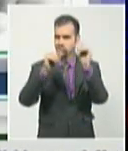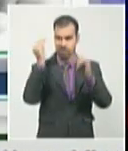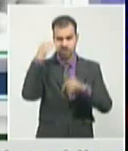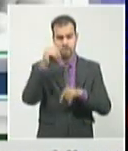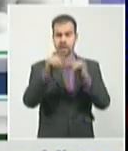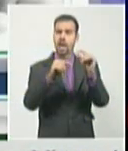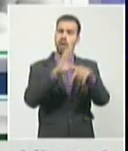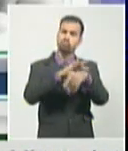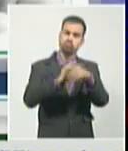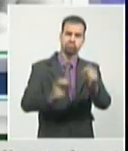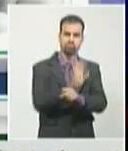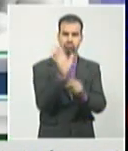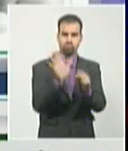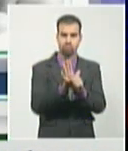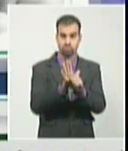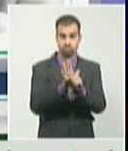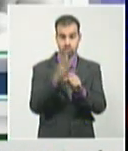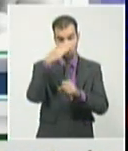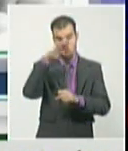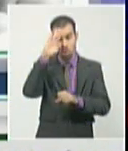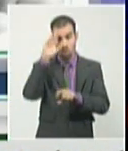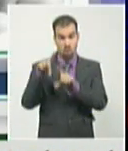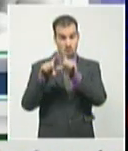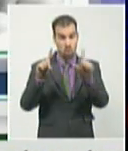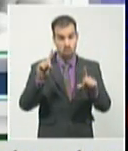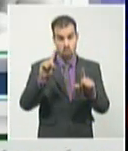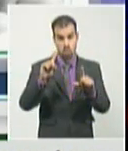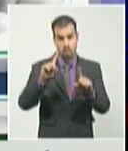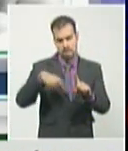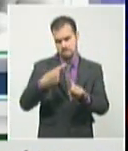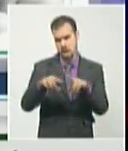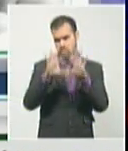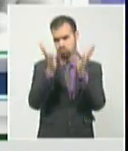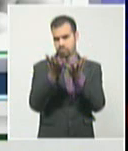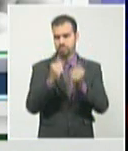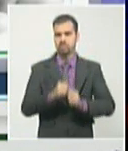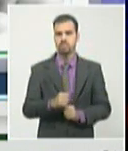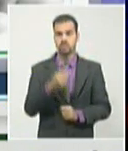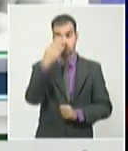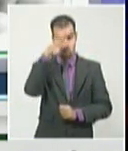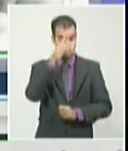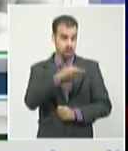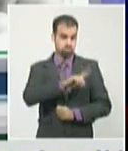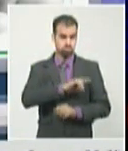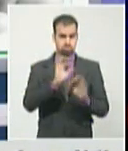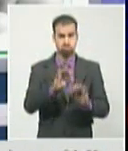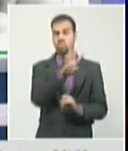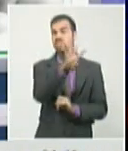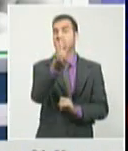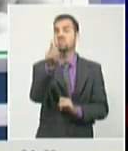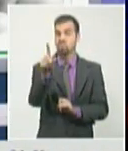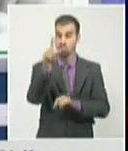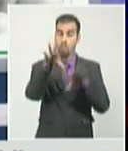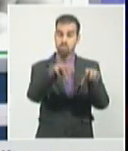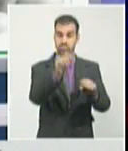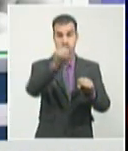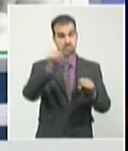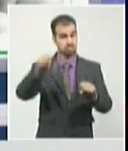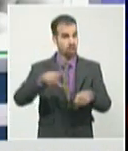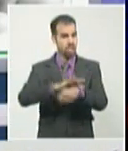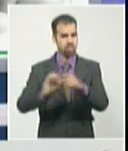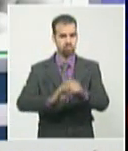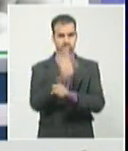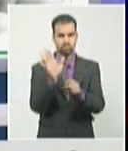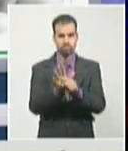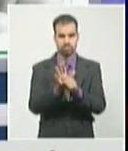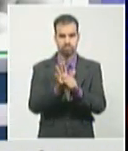2 cuba y el registro 431 nuevos casos positivos a lakovic 19 de este total más de la